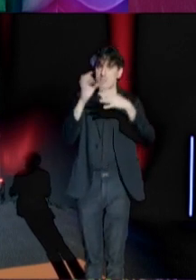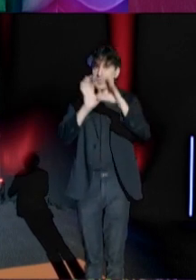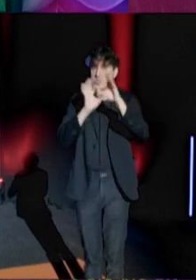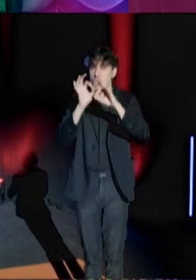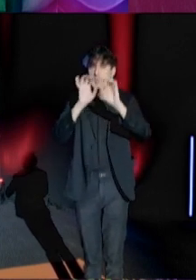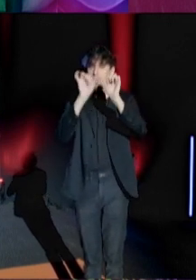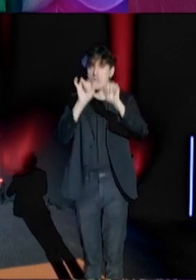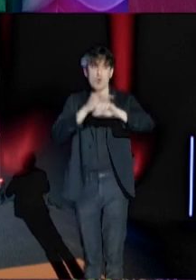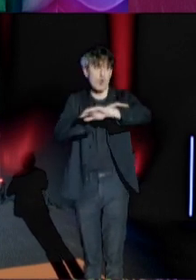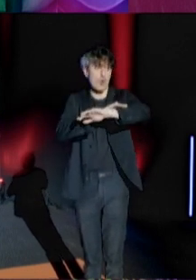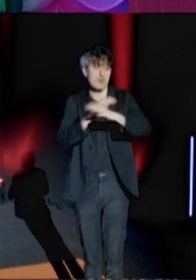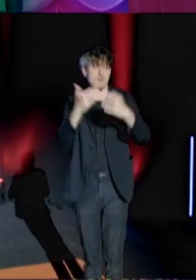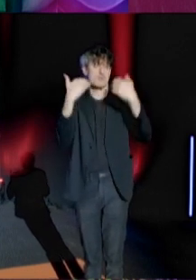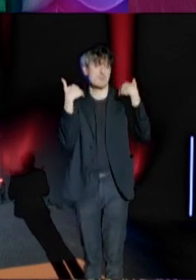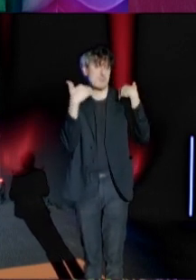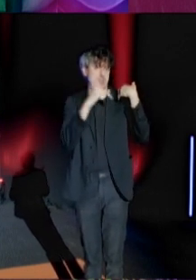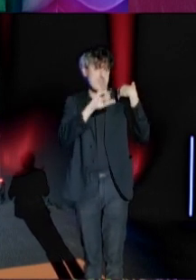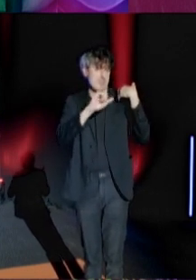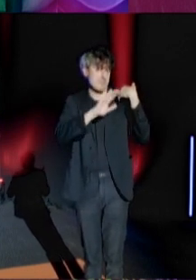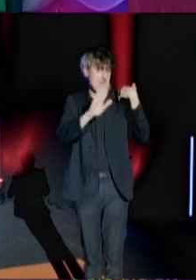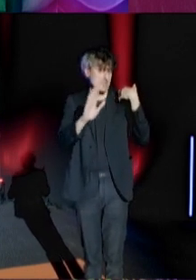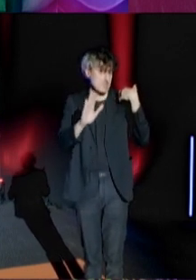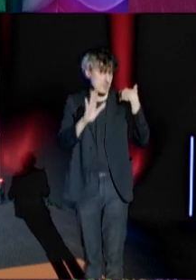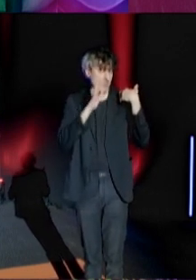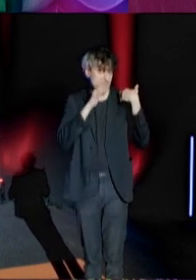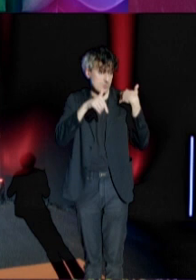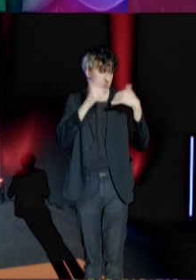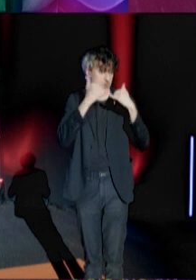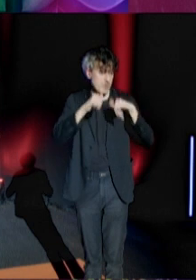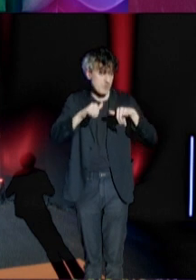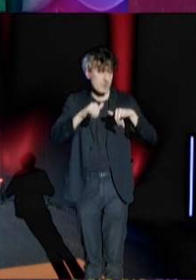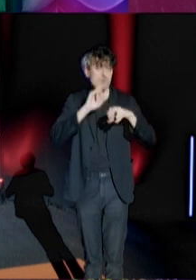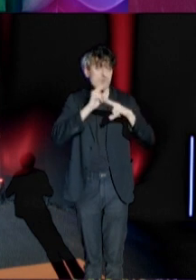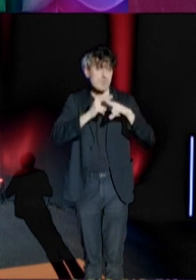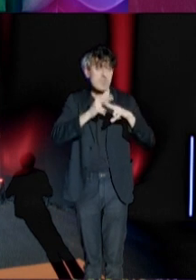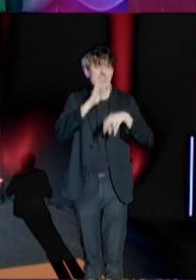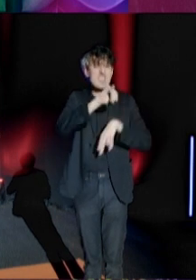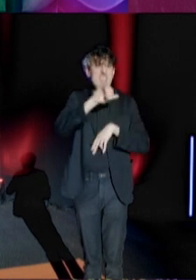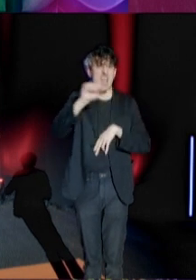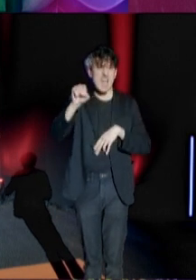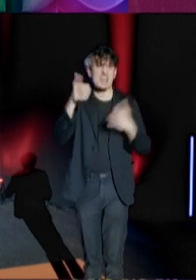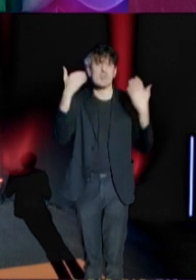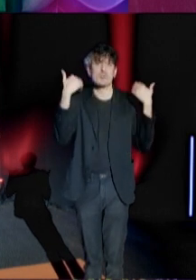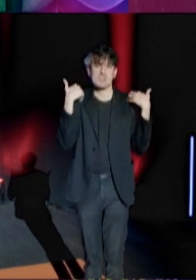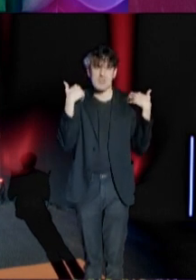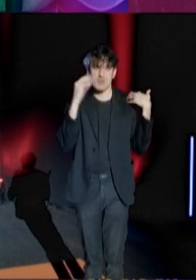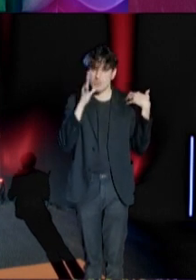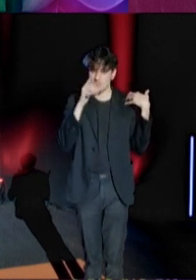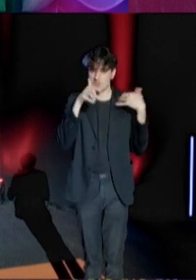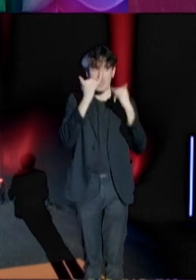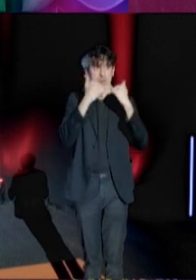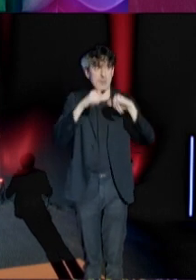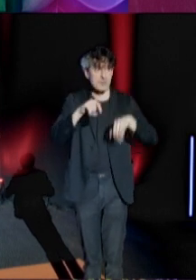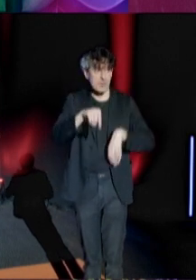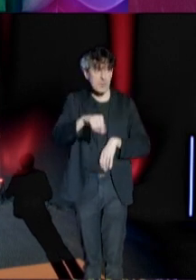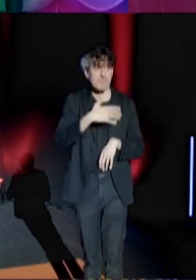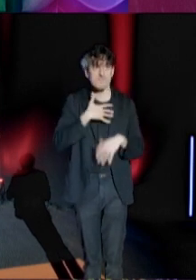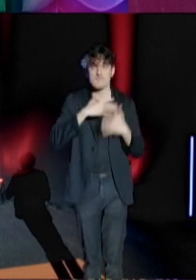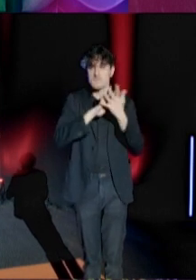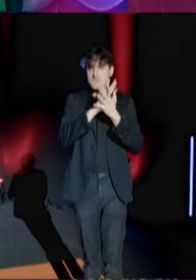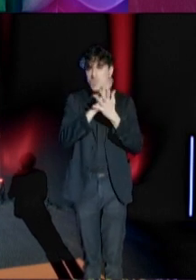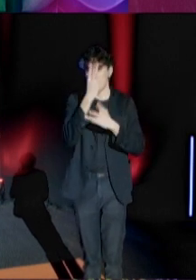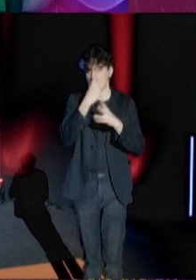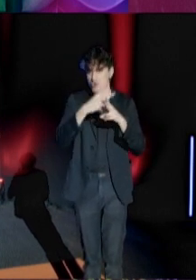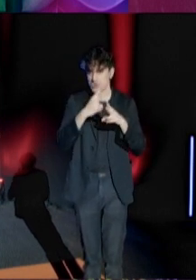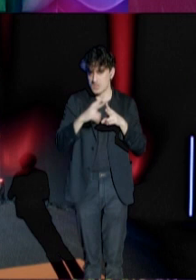artificial responsable por eso este evento se llama ia responsable por eso hemos dicho en este evento queremos hablar de dos cosas